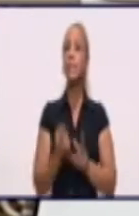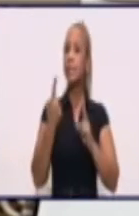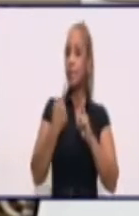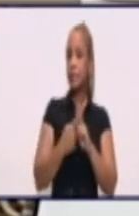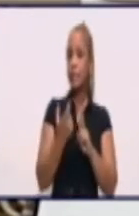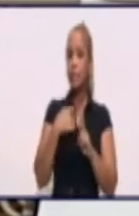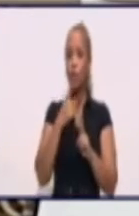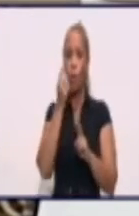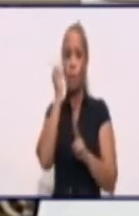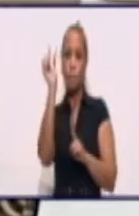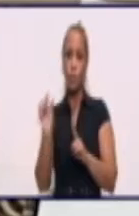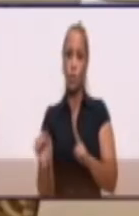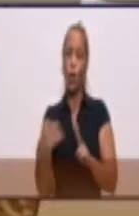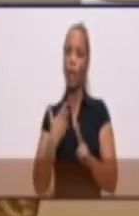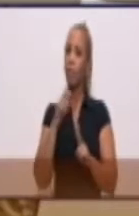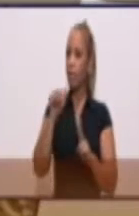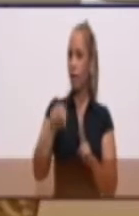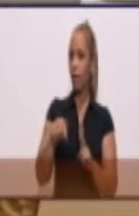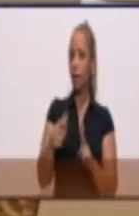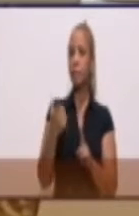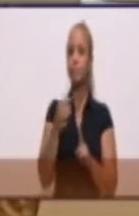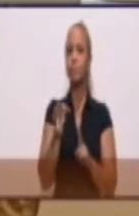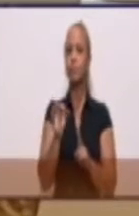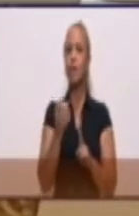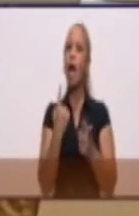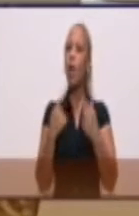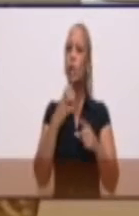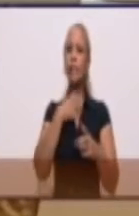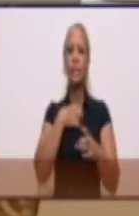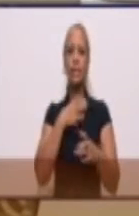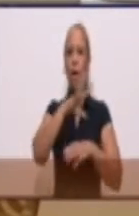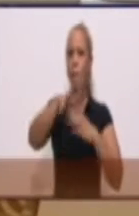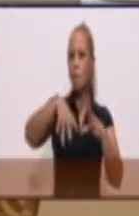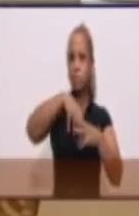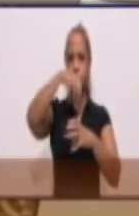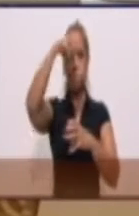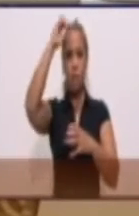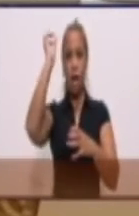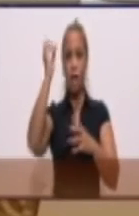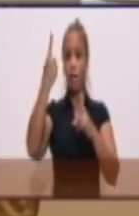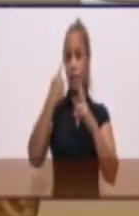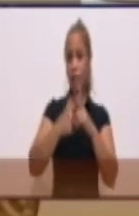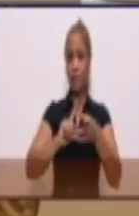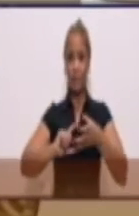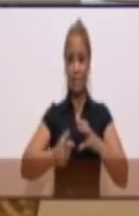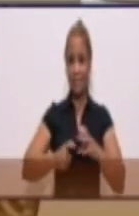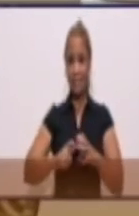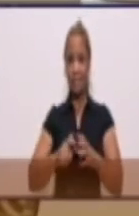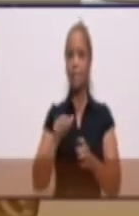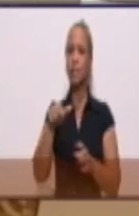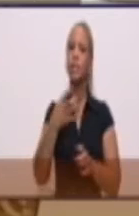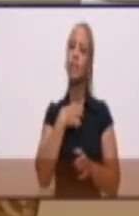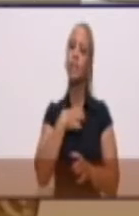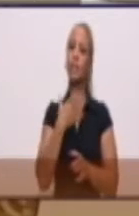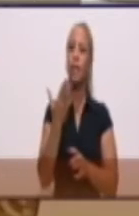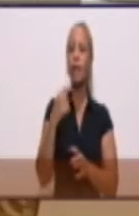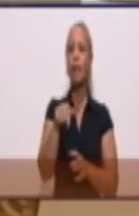específicamente con algo que tiene que ver con la magia y el humor. Vamos a atraer talentos en ese sentido.